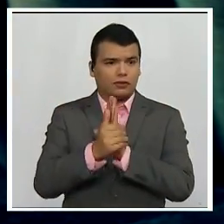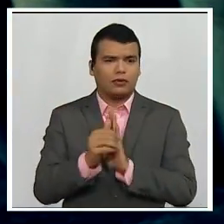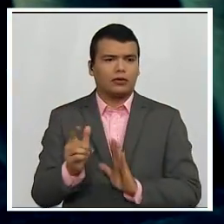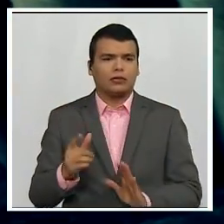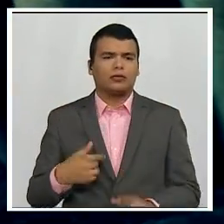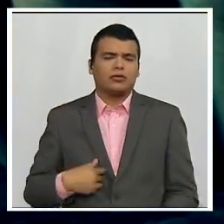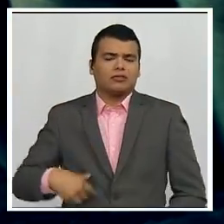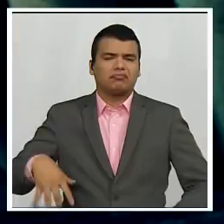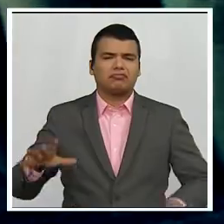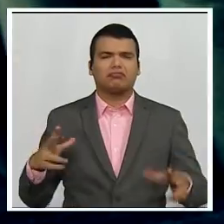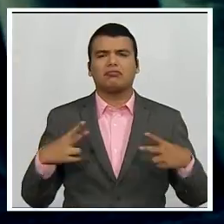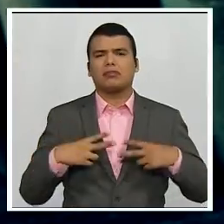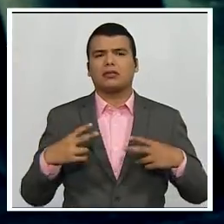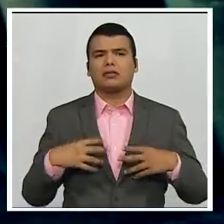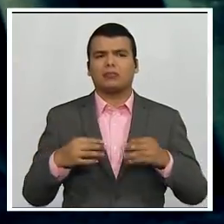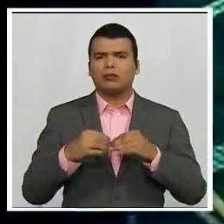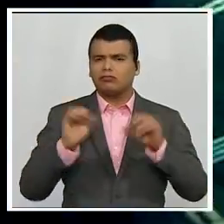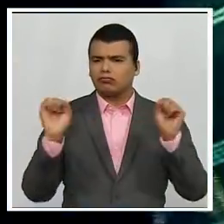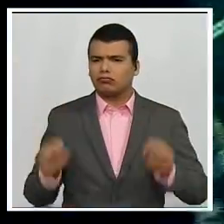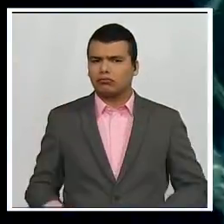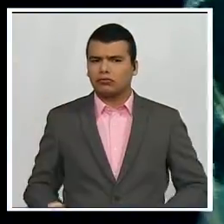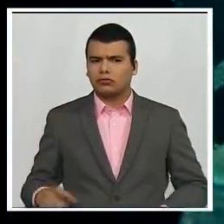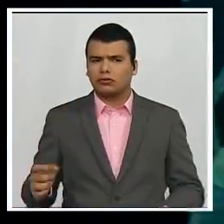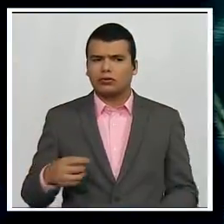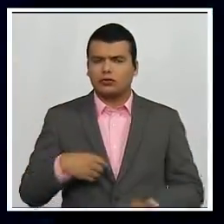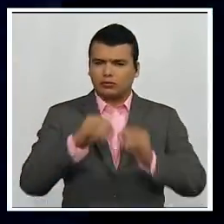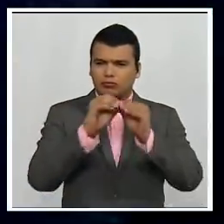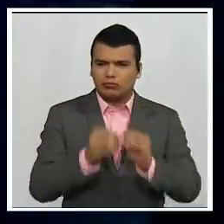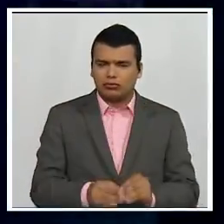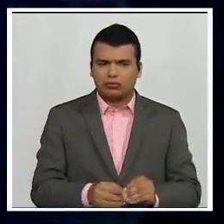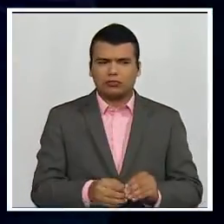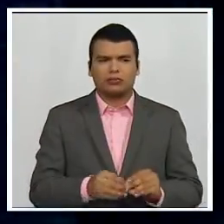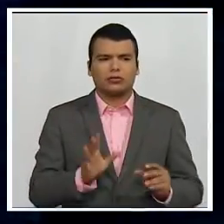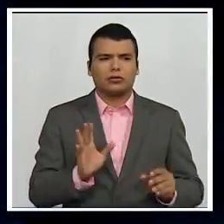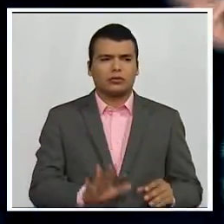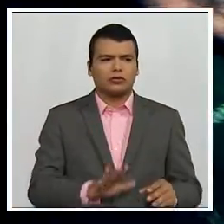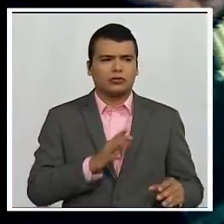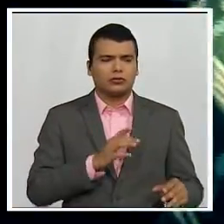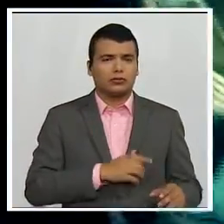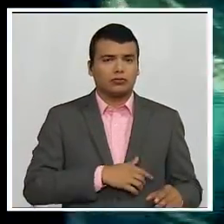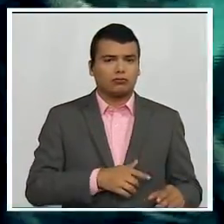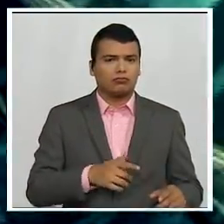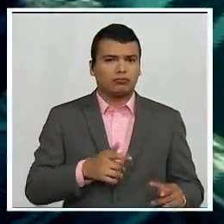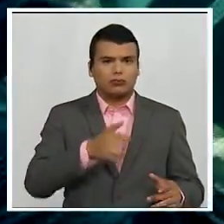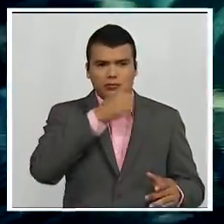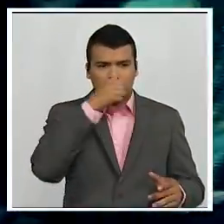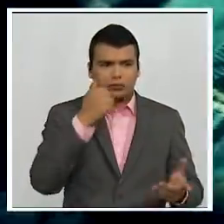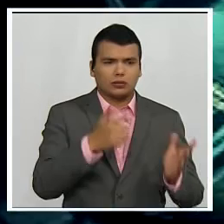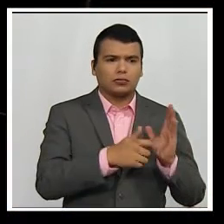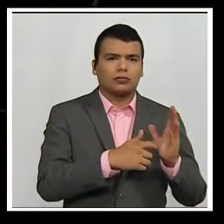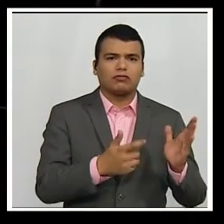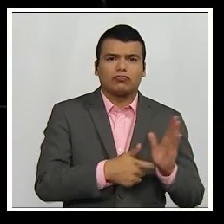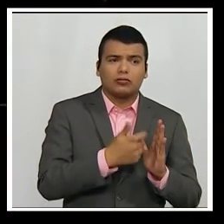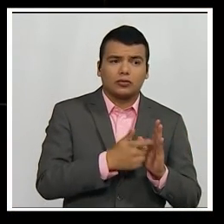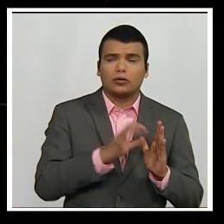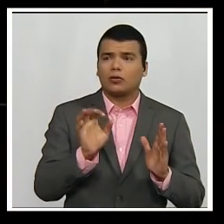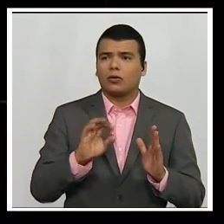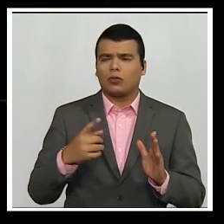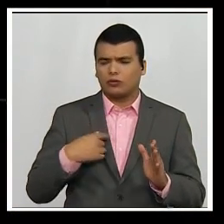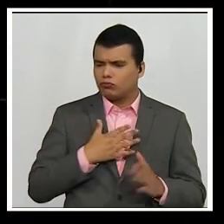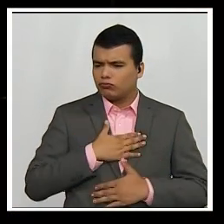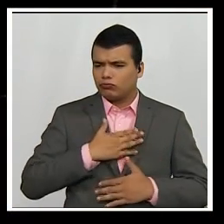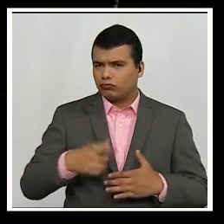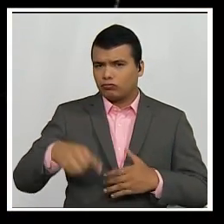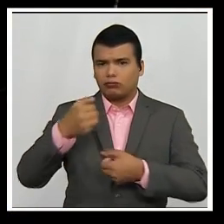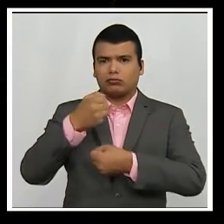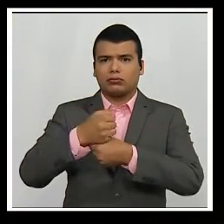la calle y tener el arrojo para consumir una pastilla de rivotril o una dosis de heroína para salir como yo dice de trabajar no siento muchas granas leyendas pero